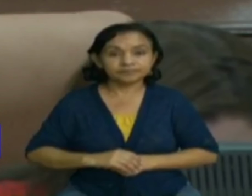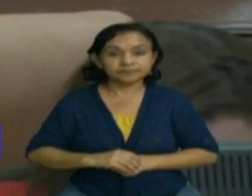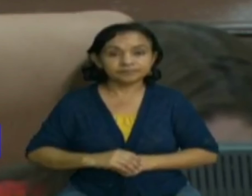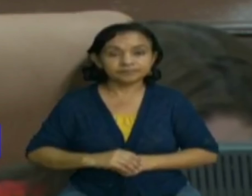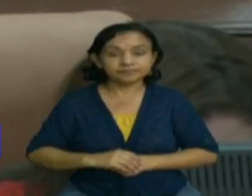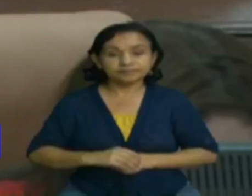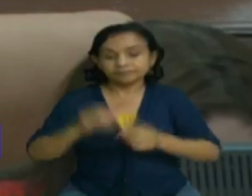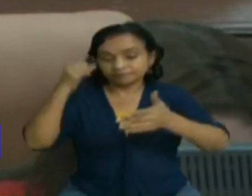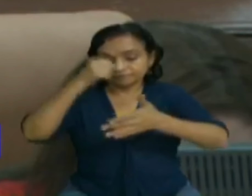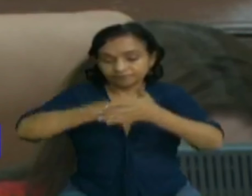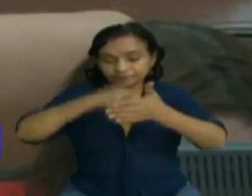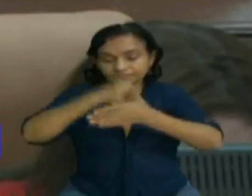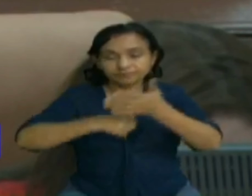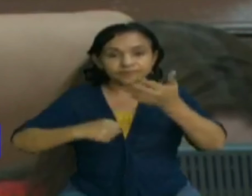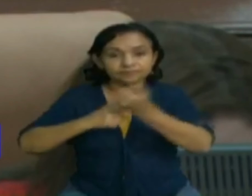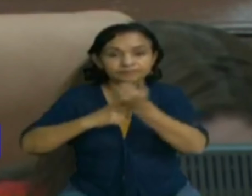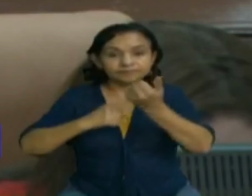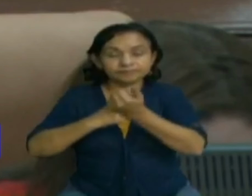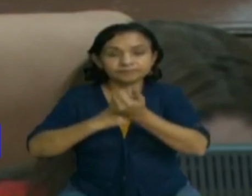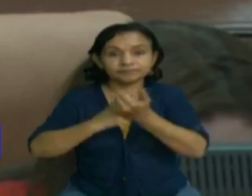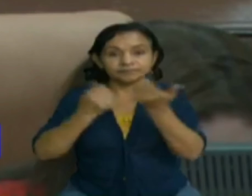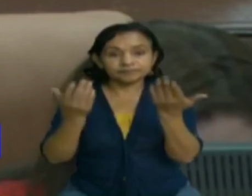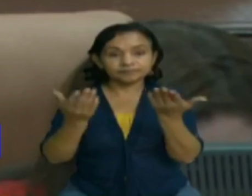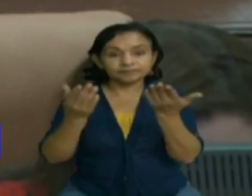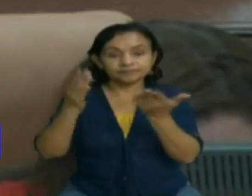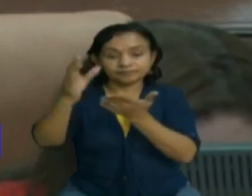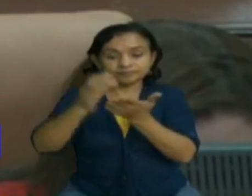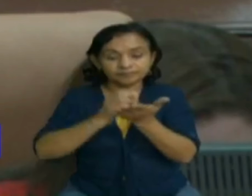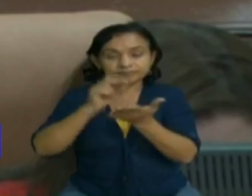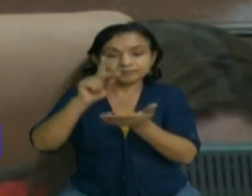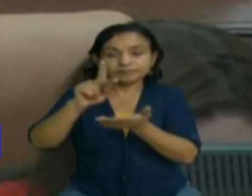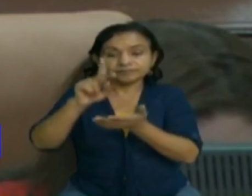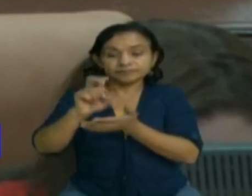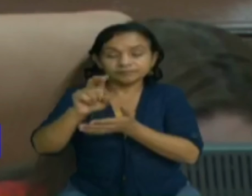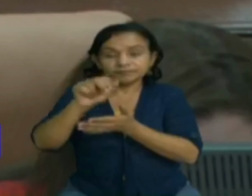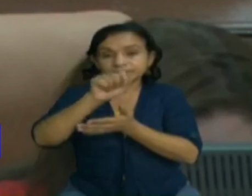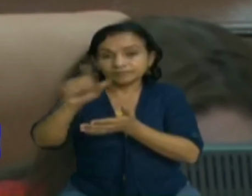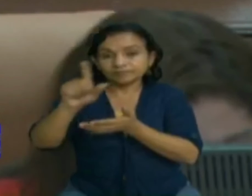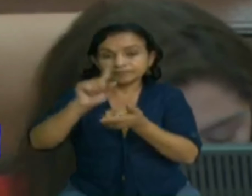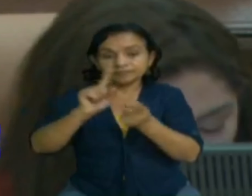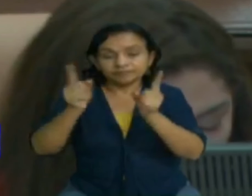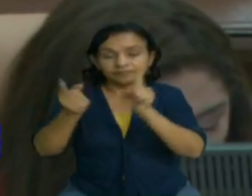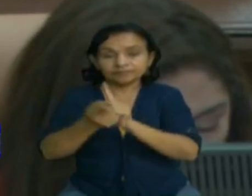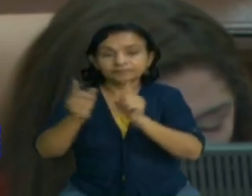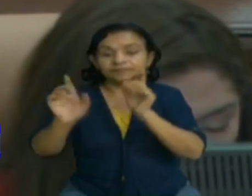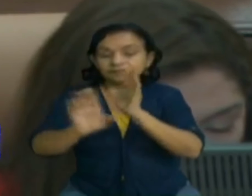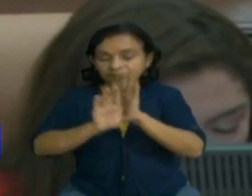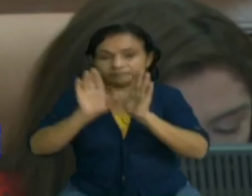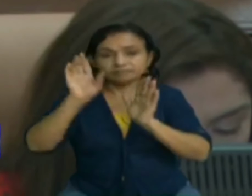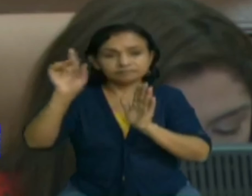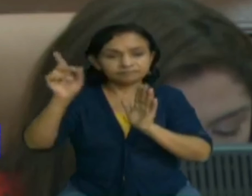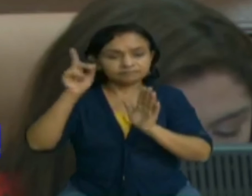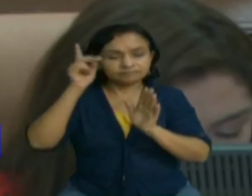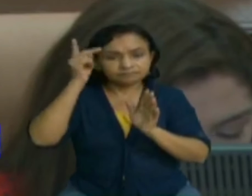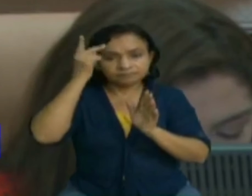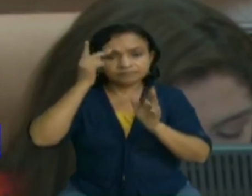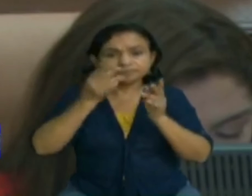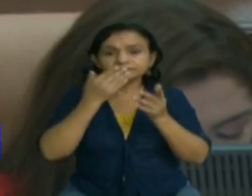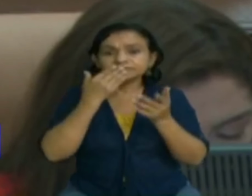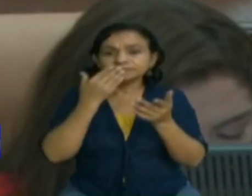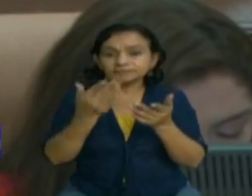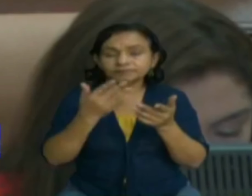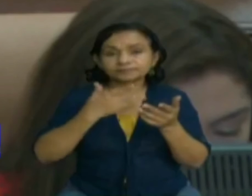Estamos fortaleciendo el Código Procesal Penal. Esta reforma, además de ser constitucional, es útil,